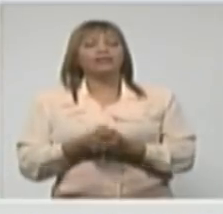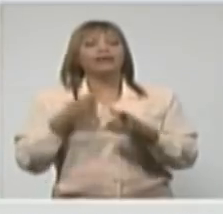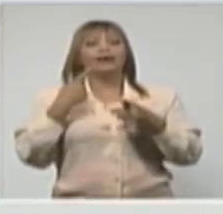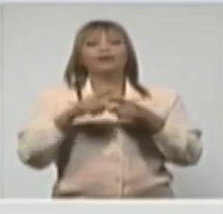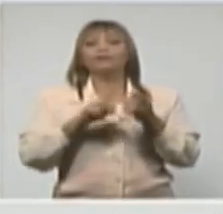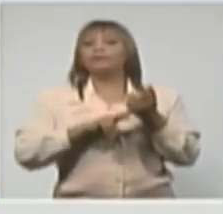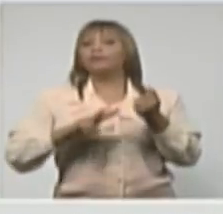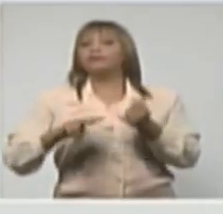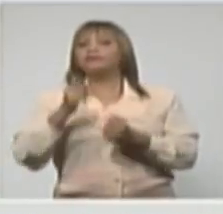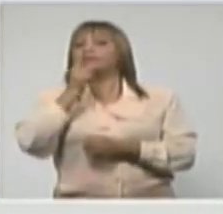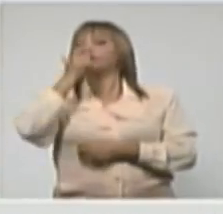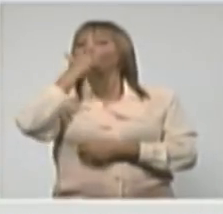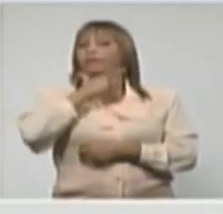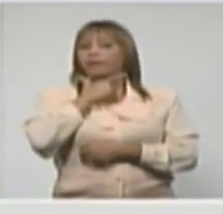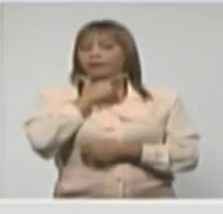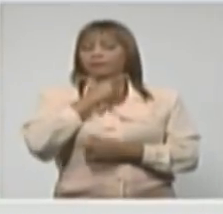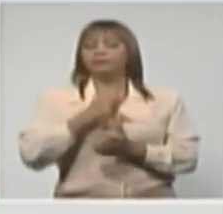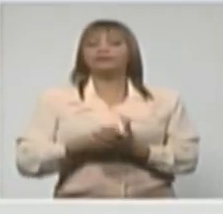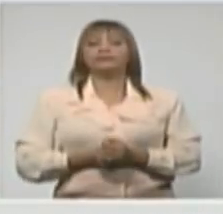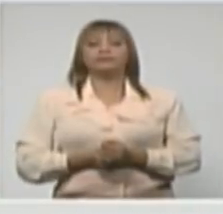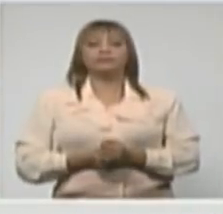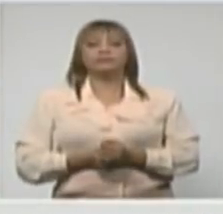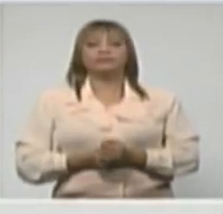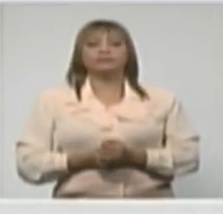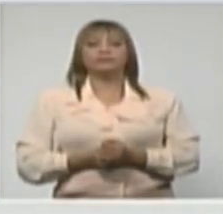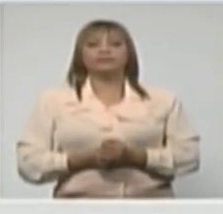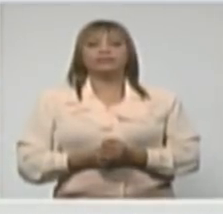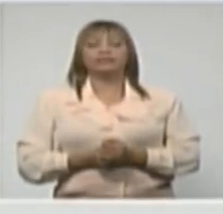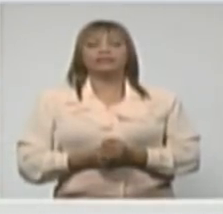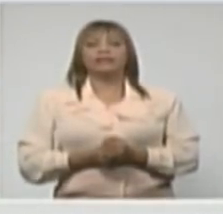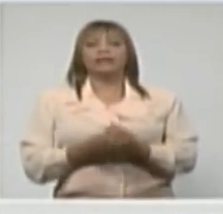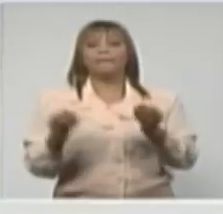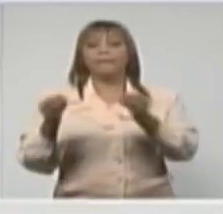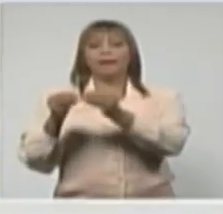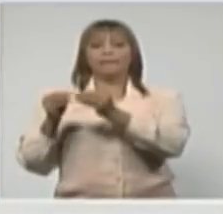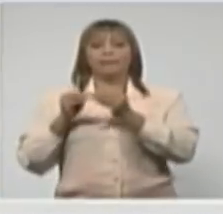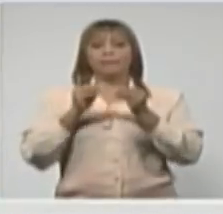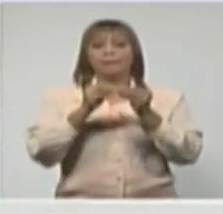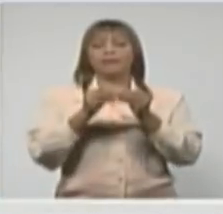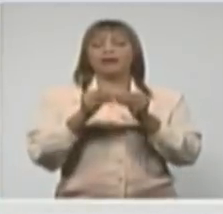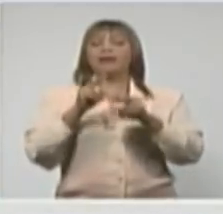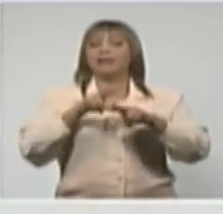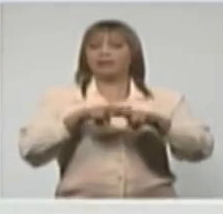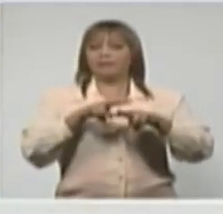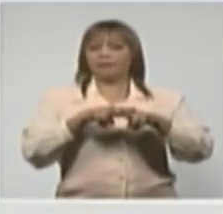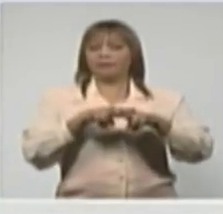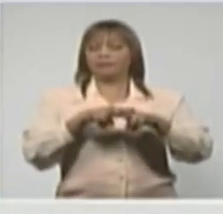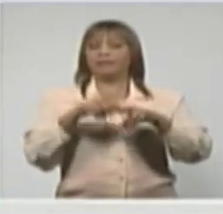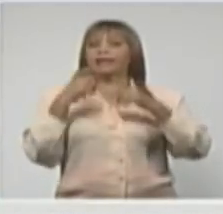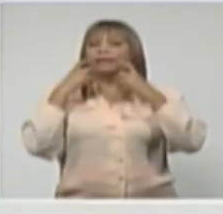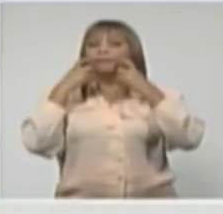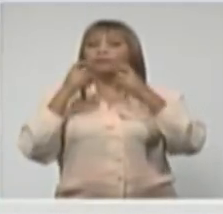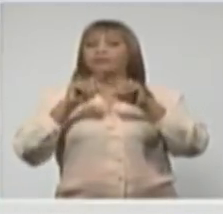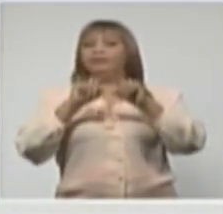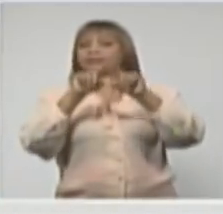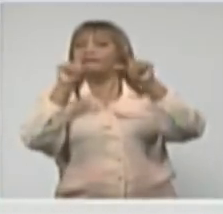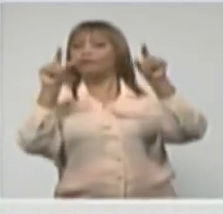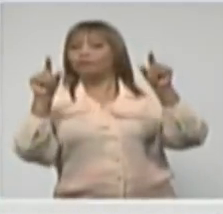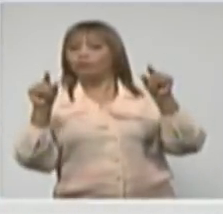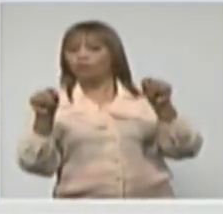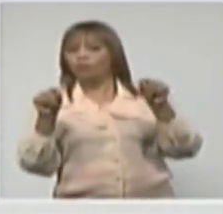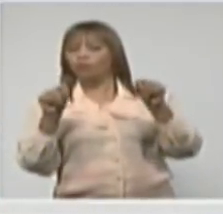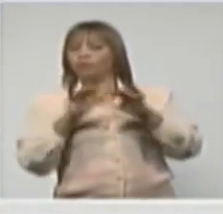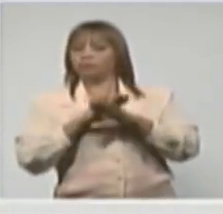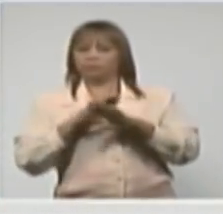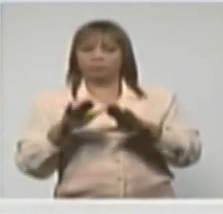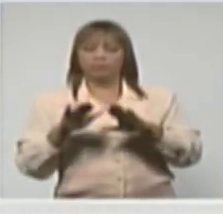Ávila y la transmisión que todavía tenemos en La Habana. Es importante en toda Cuba, pero